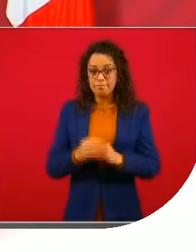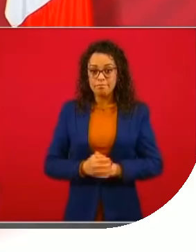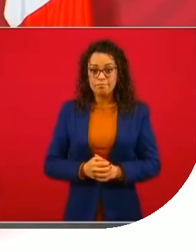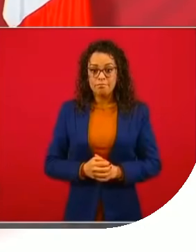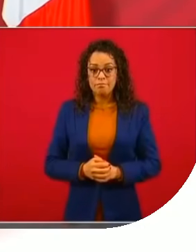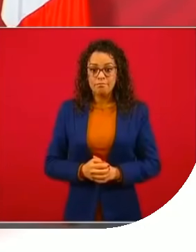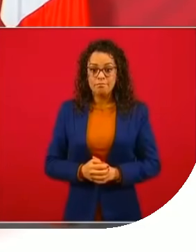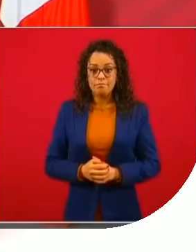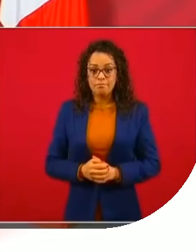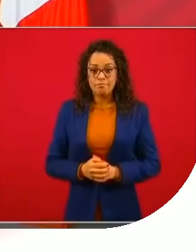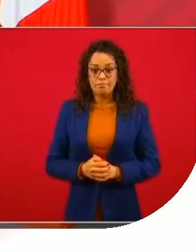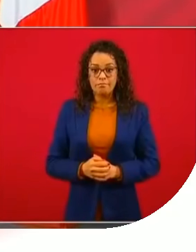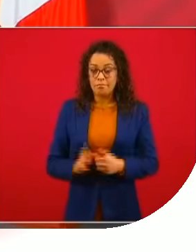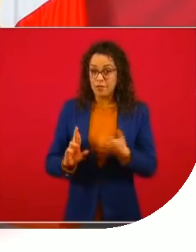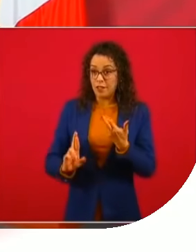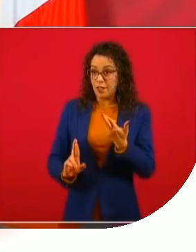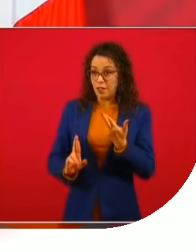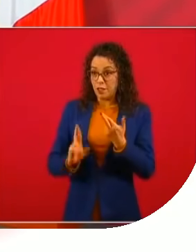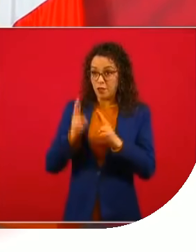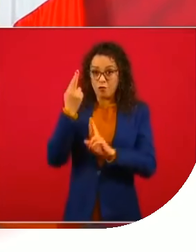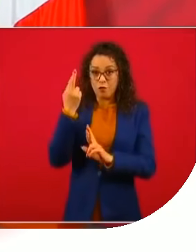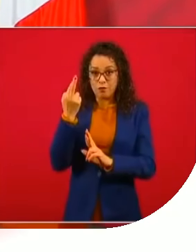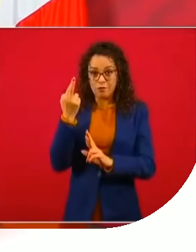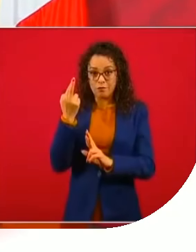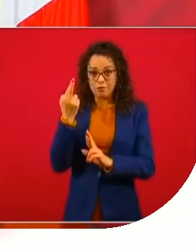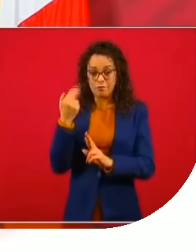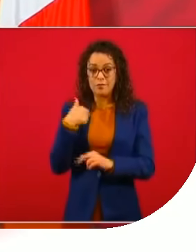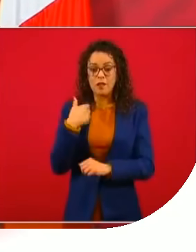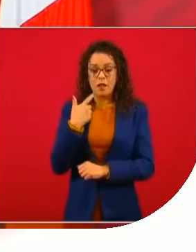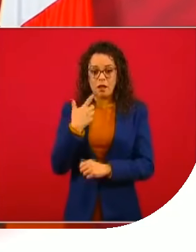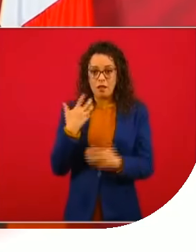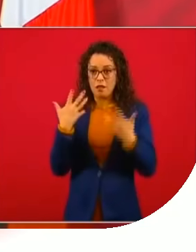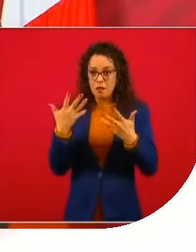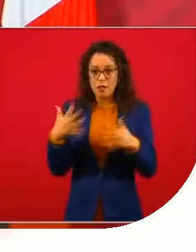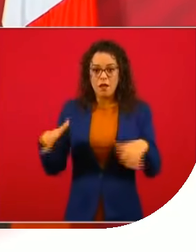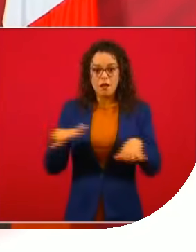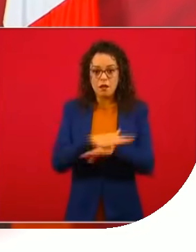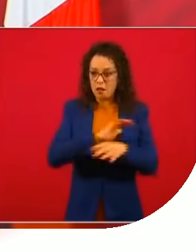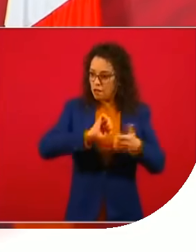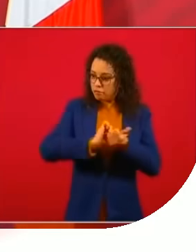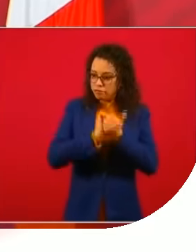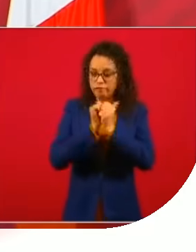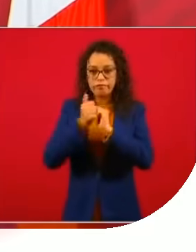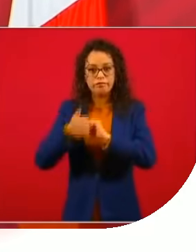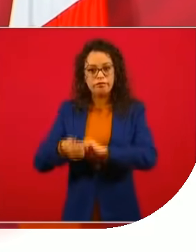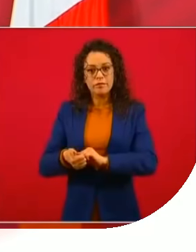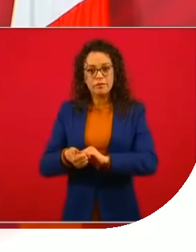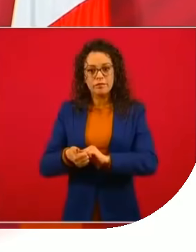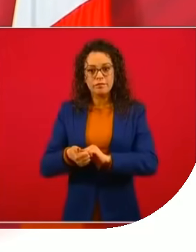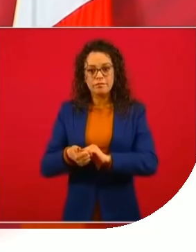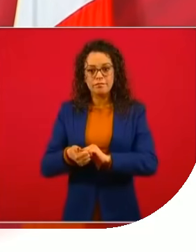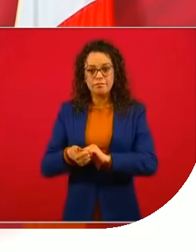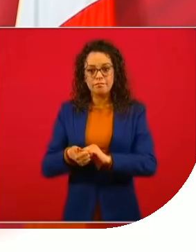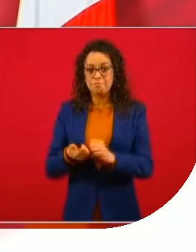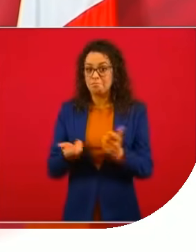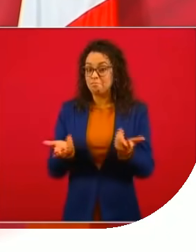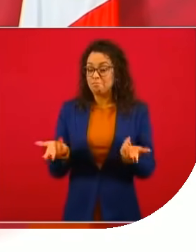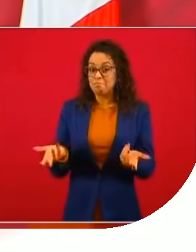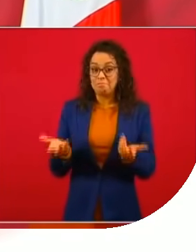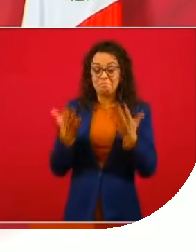un revolucionario, un reformador, un transformador? No.